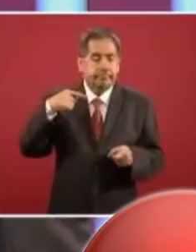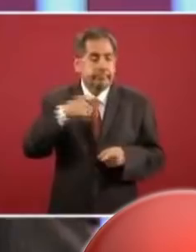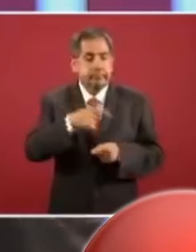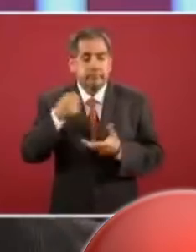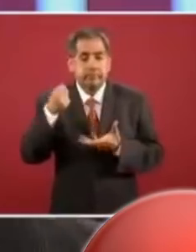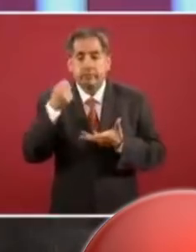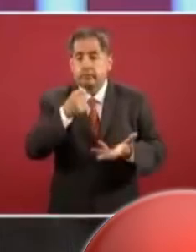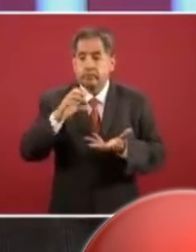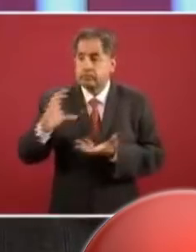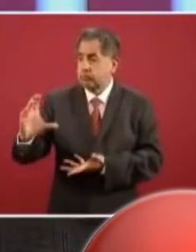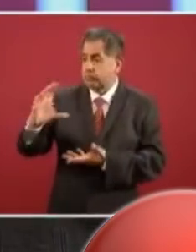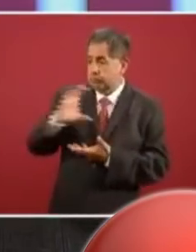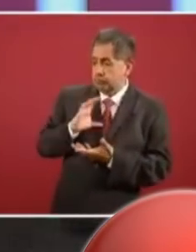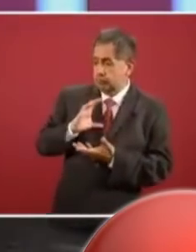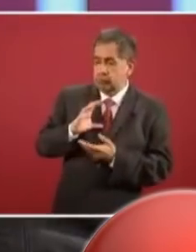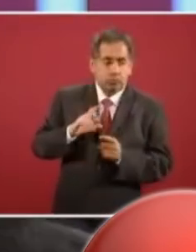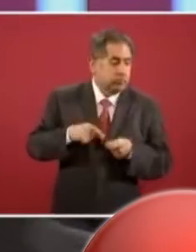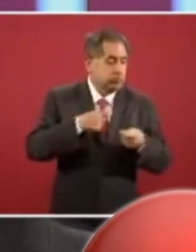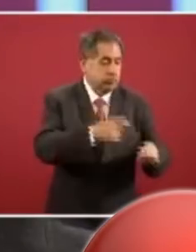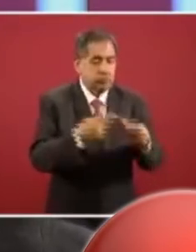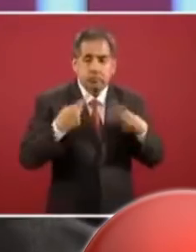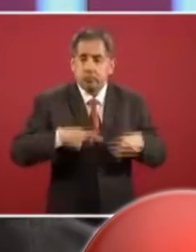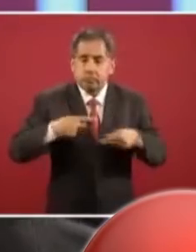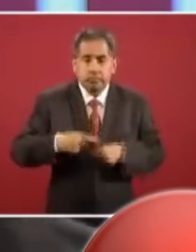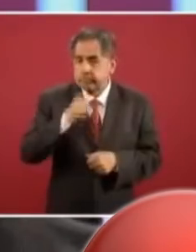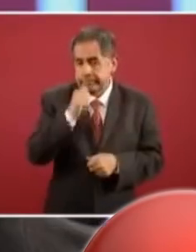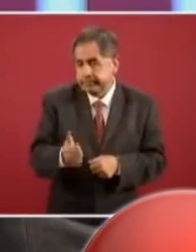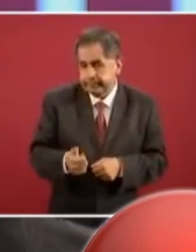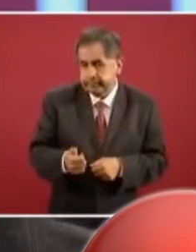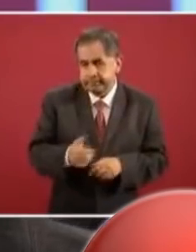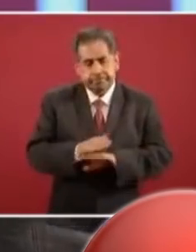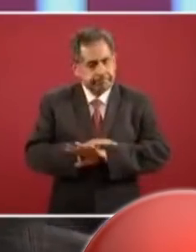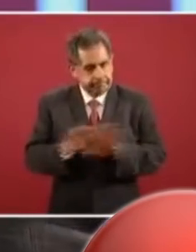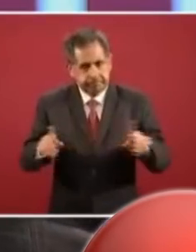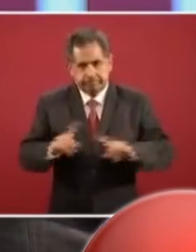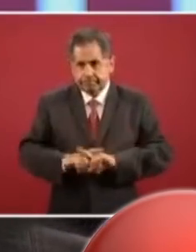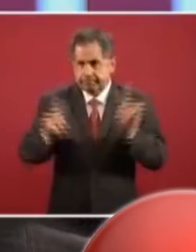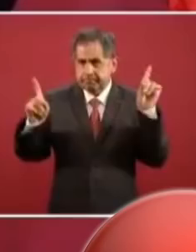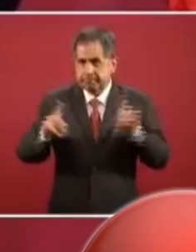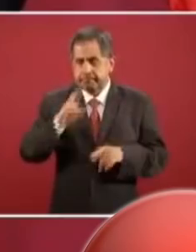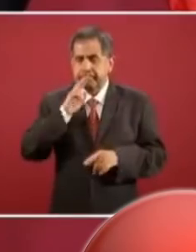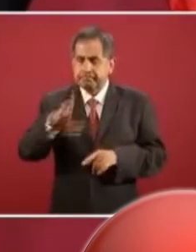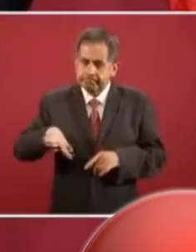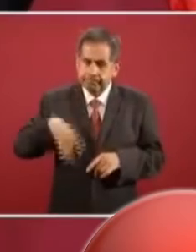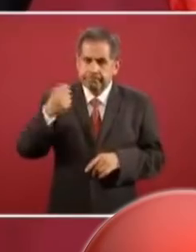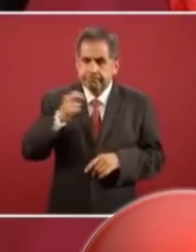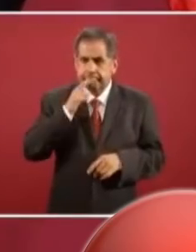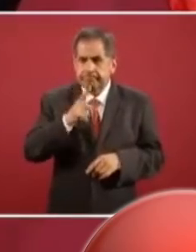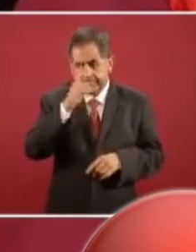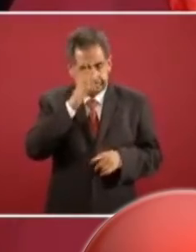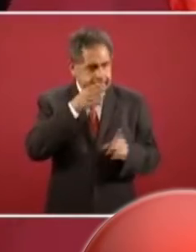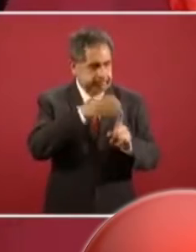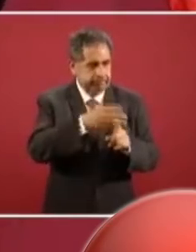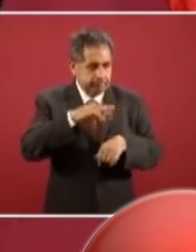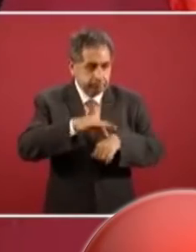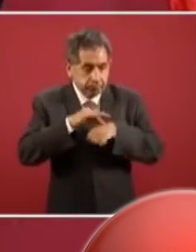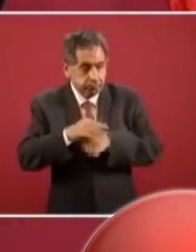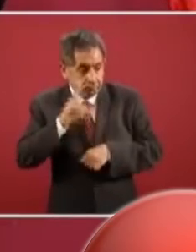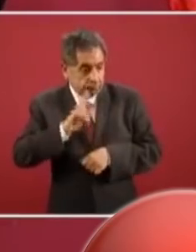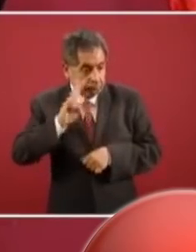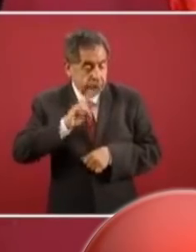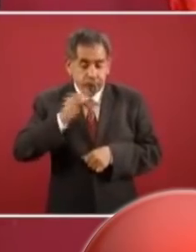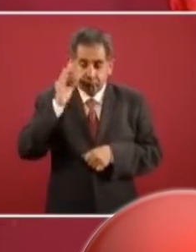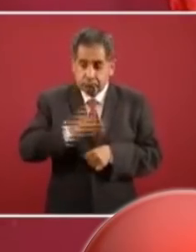apoyos no los recibe la gente afectada. Por eso nosotros hemos hecho un esfuerzo por verificar que